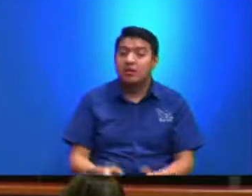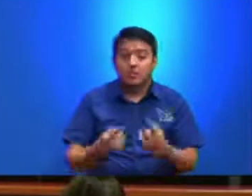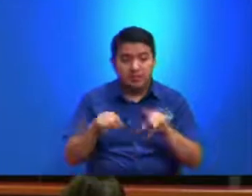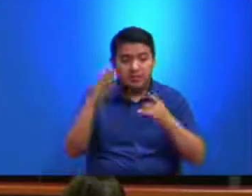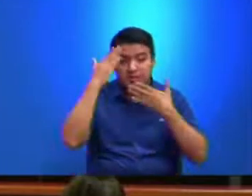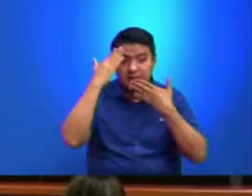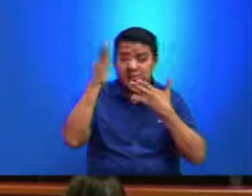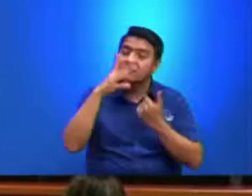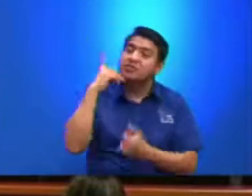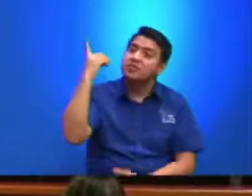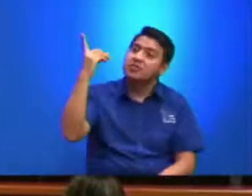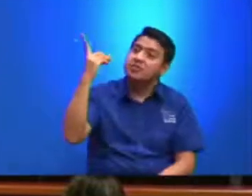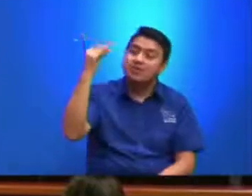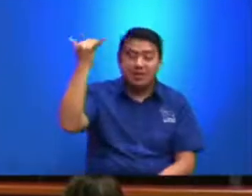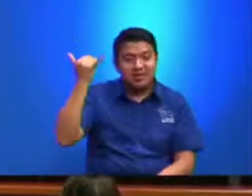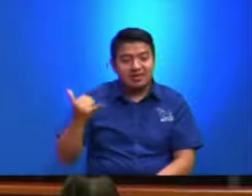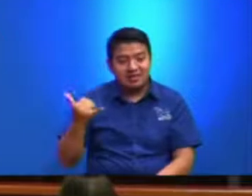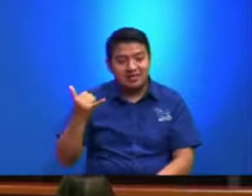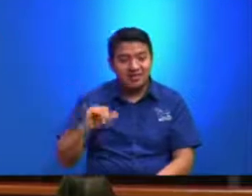Dios ya la recuperé.